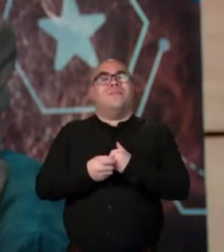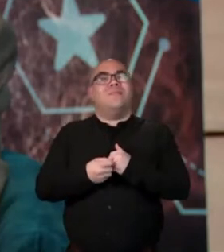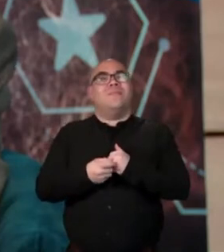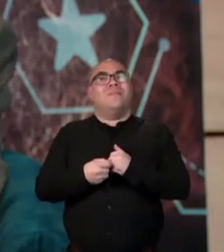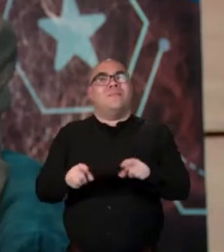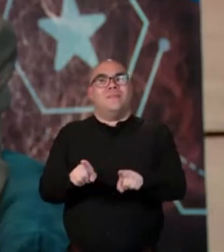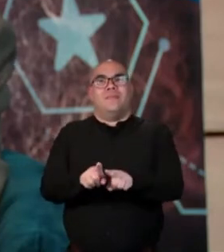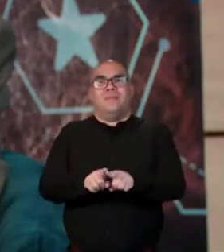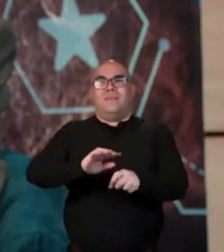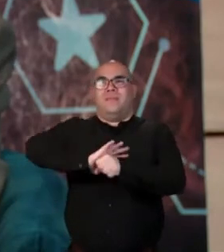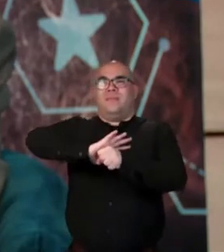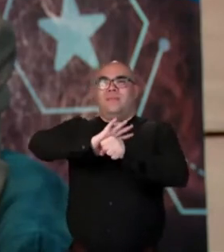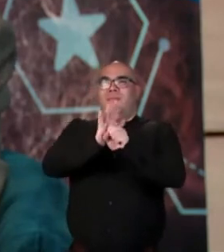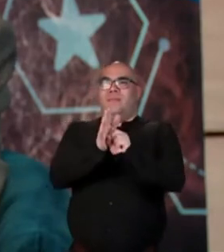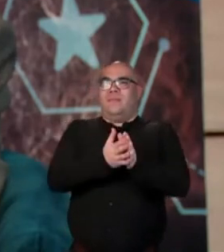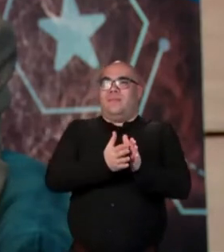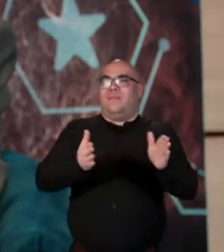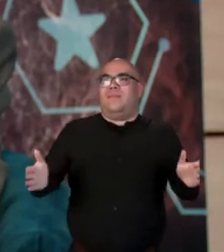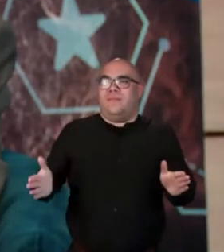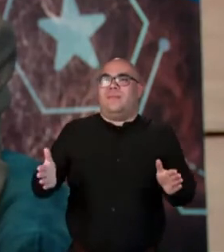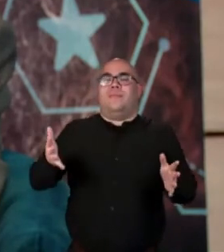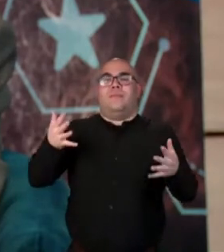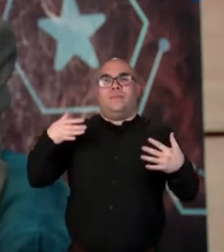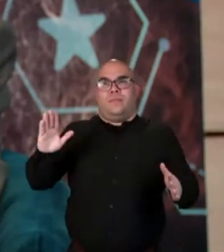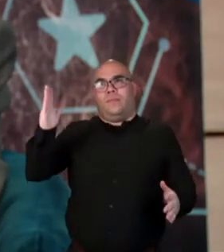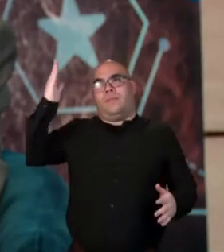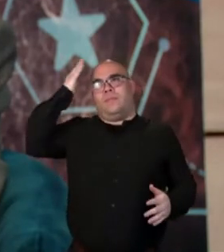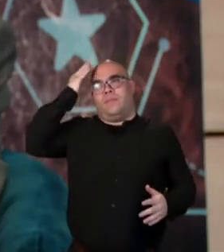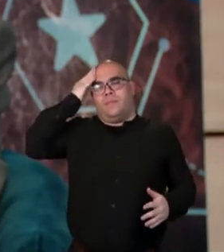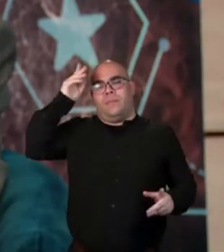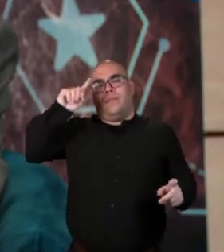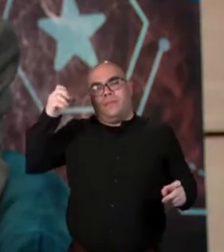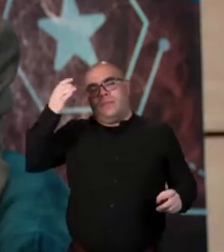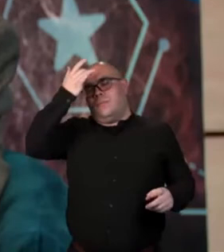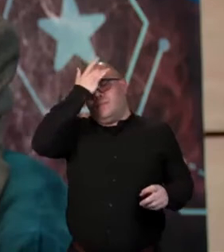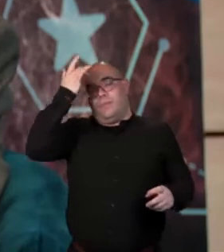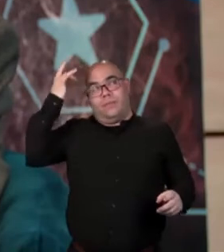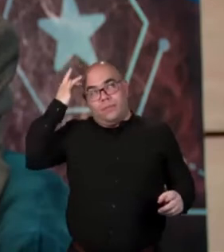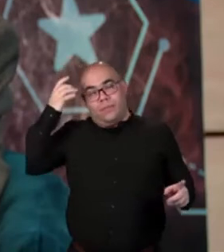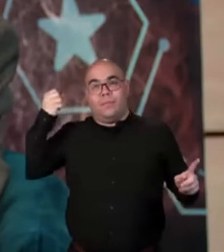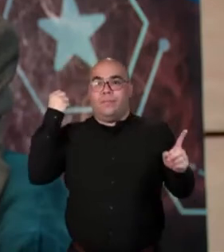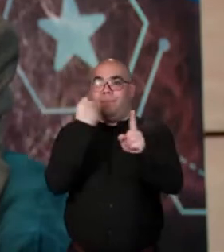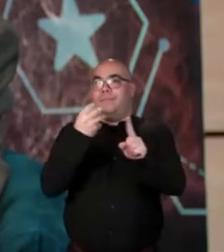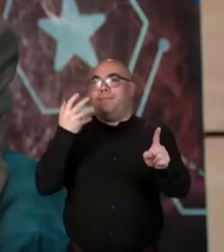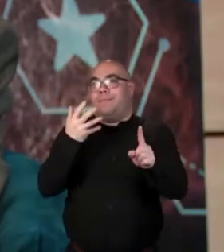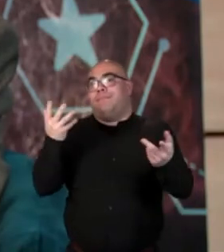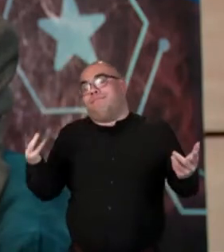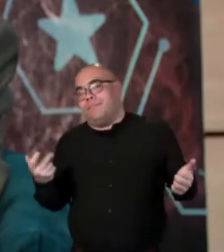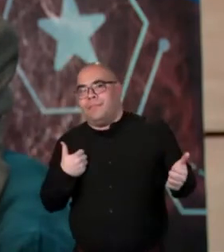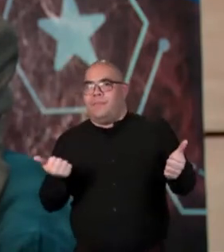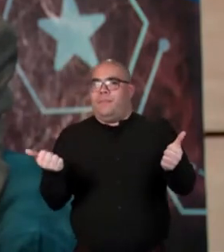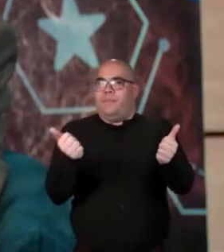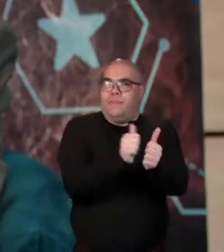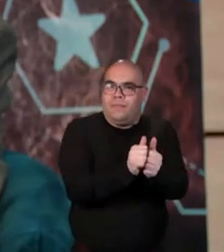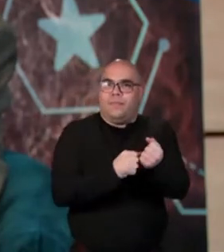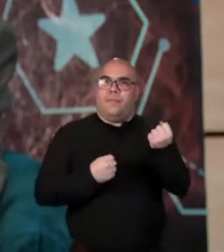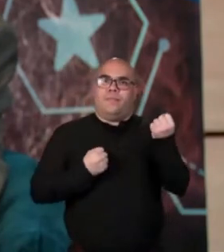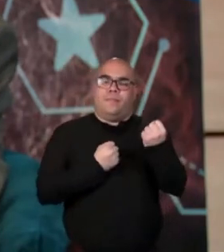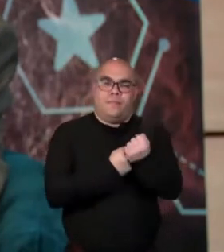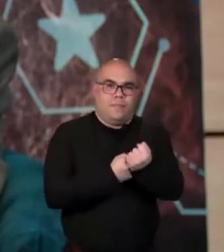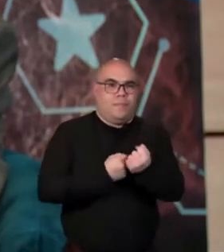pandemia ya se sabía que va a llegar el aspecto de salud mental como brindar opciones de acompañamiento profesional